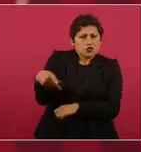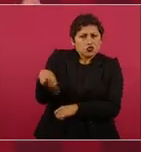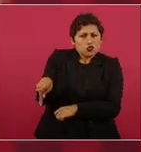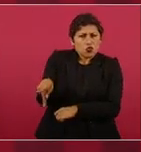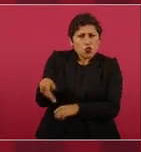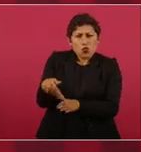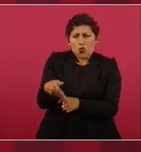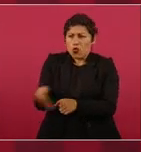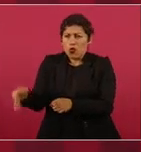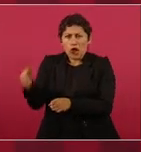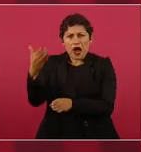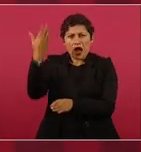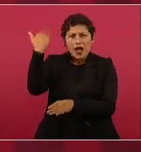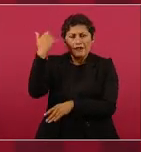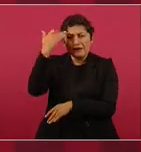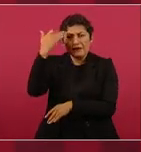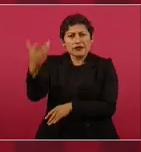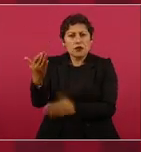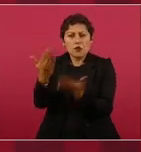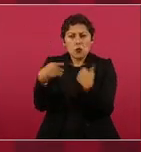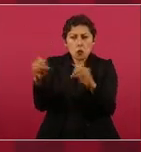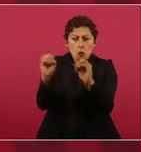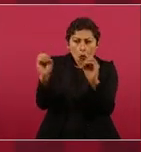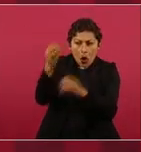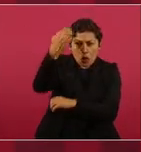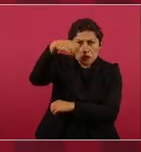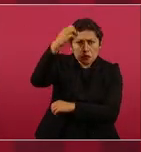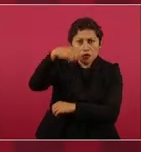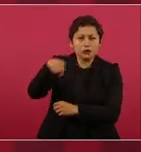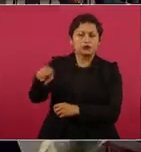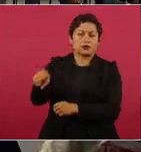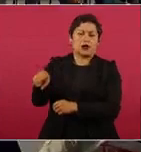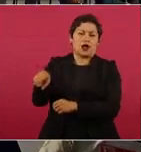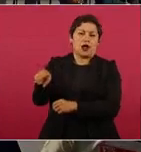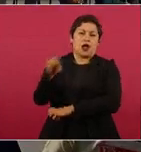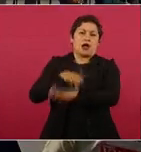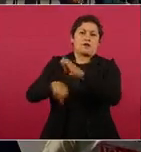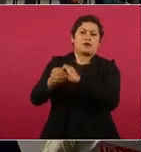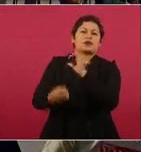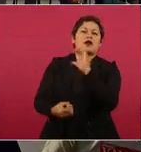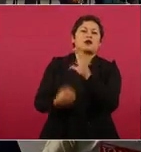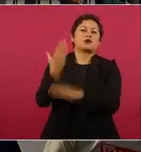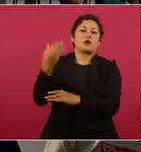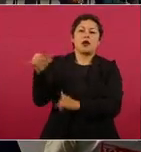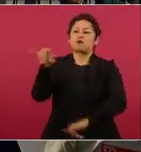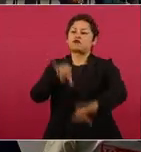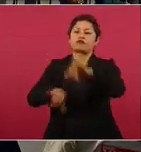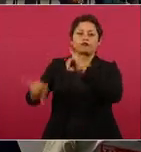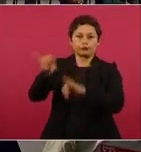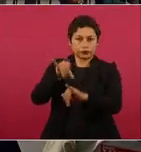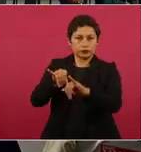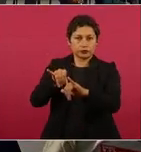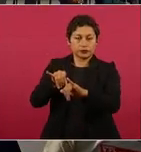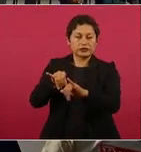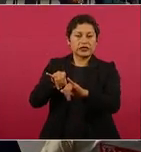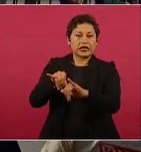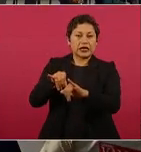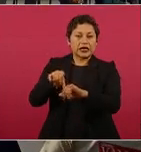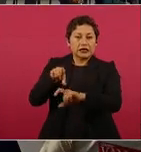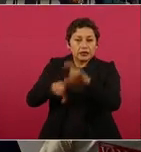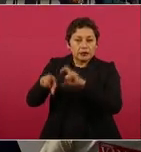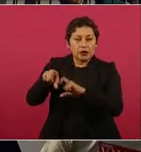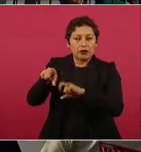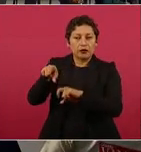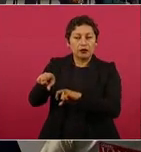esto, una compañía de laboratorios de análisis clínicos que súbitamente fue